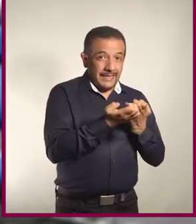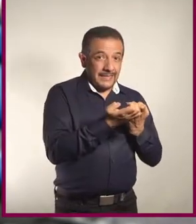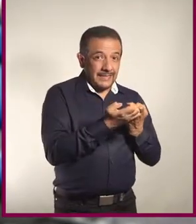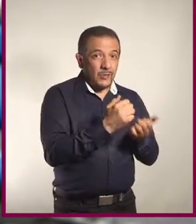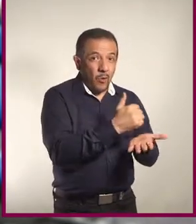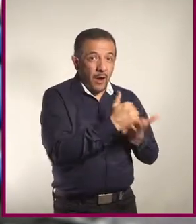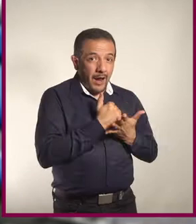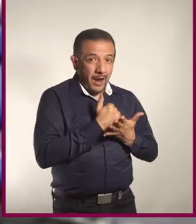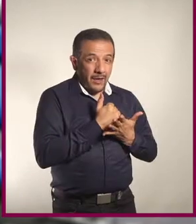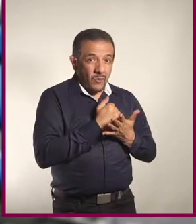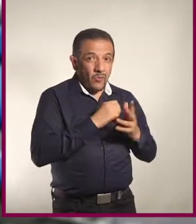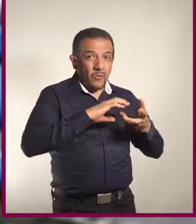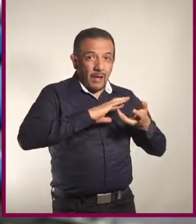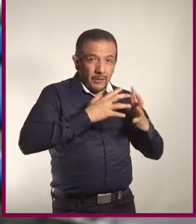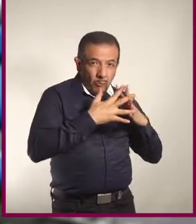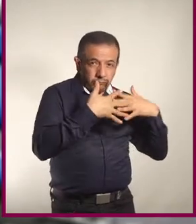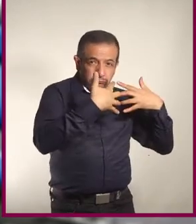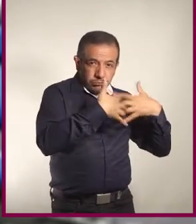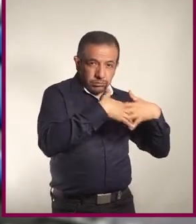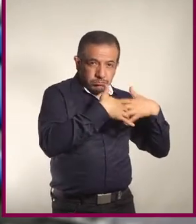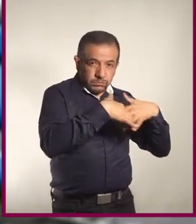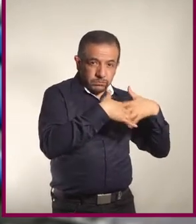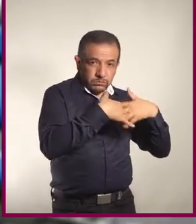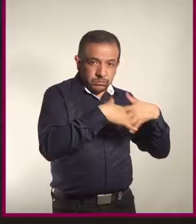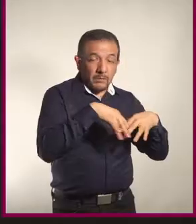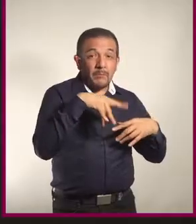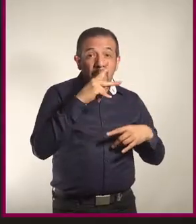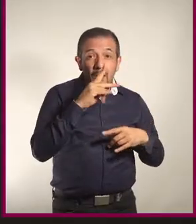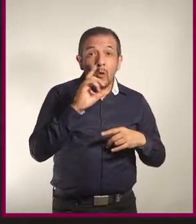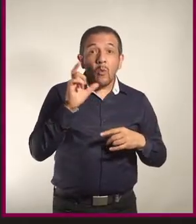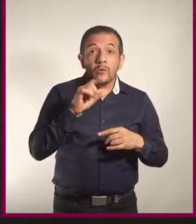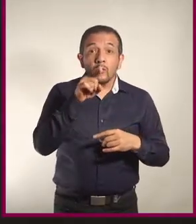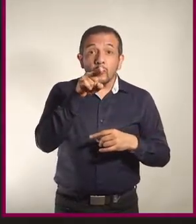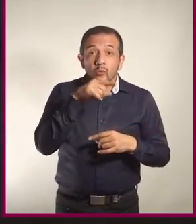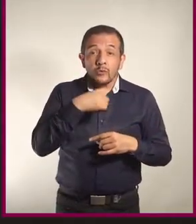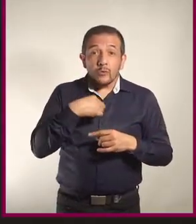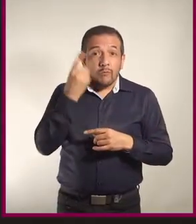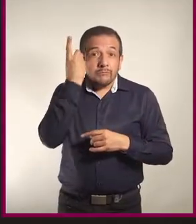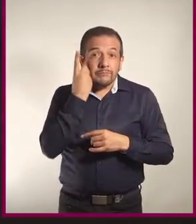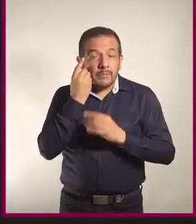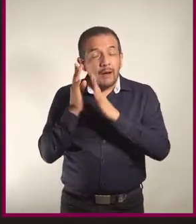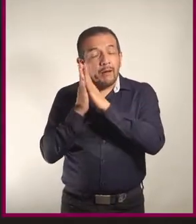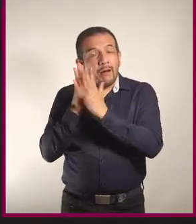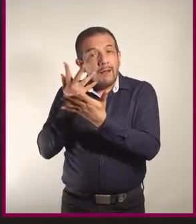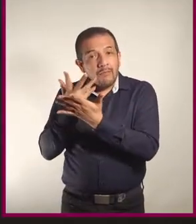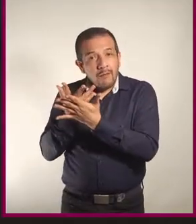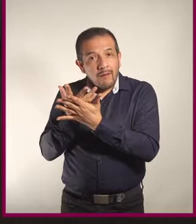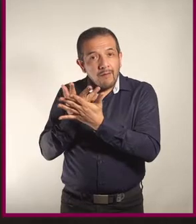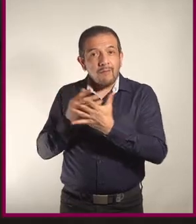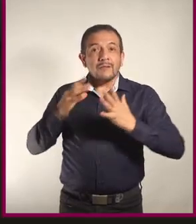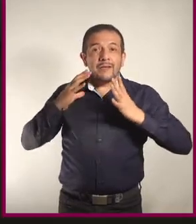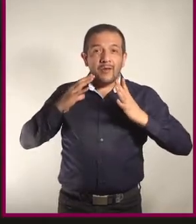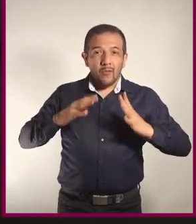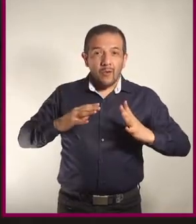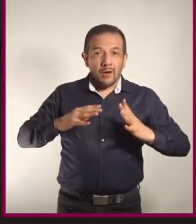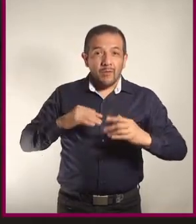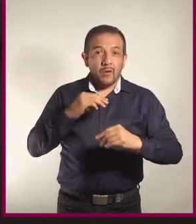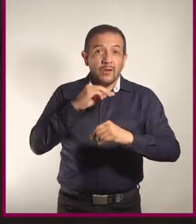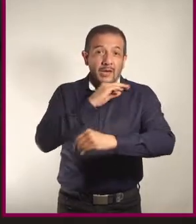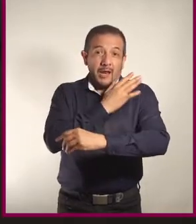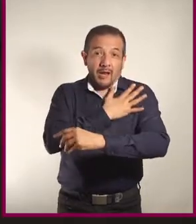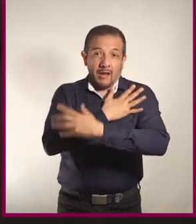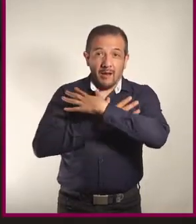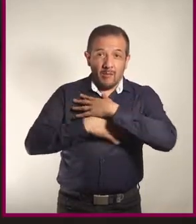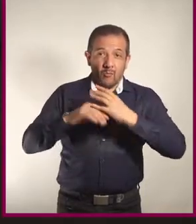el estímulo. Pero el proceso de fabricación del músculo ocurre cuando descansas. Está demostrado que no dormir